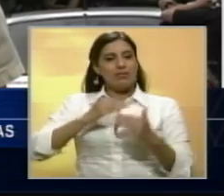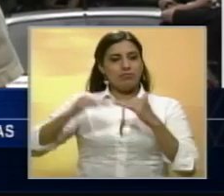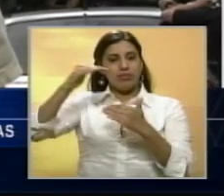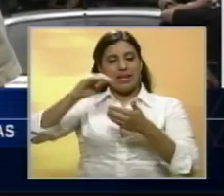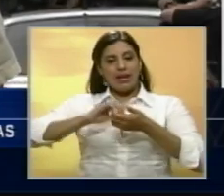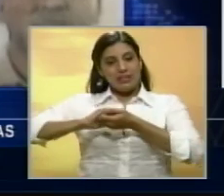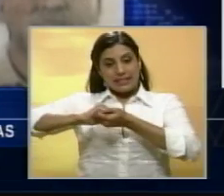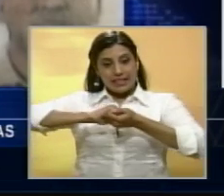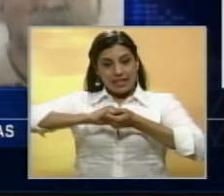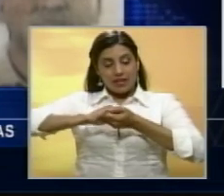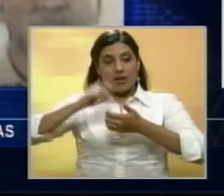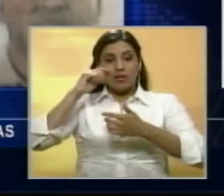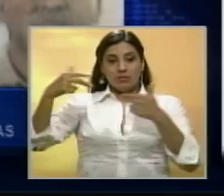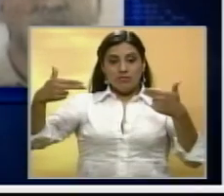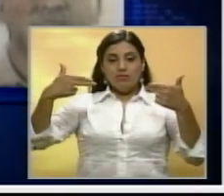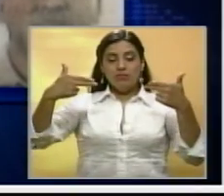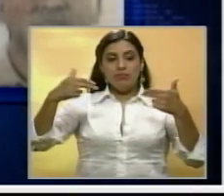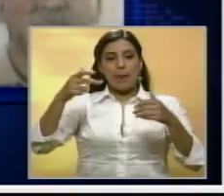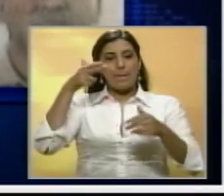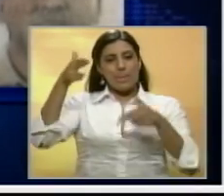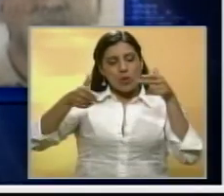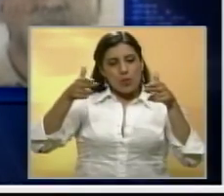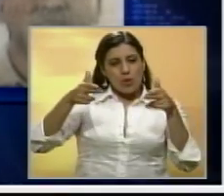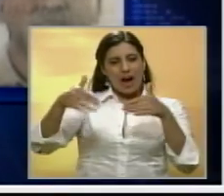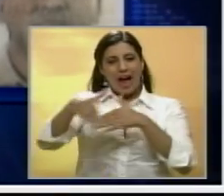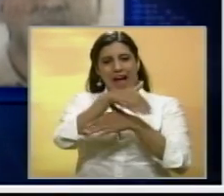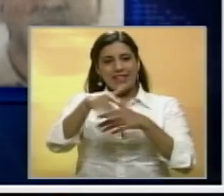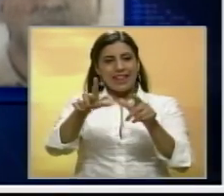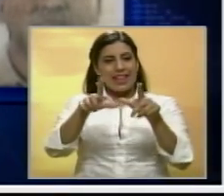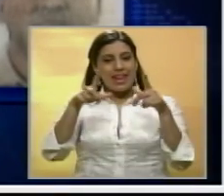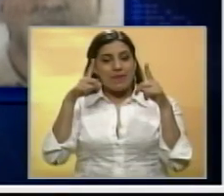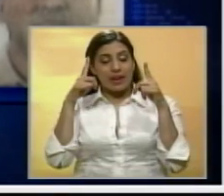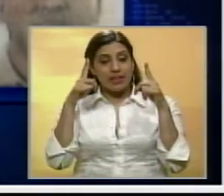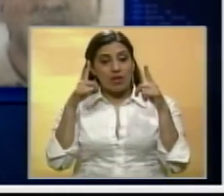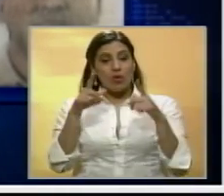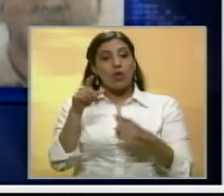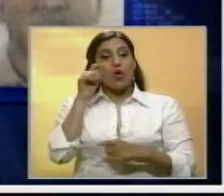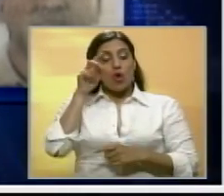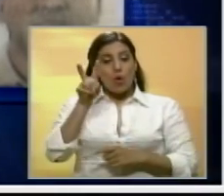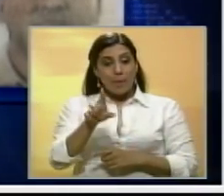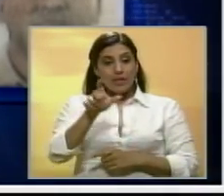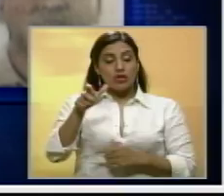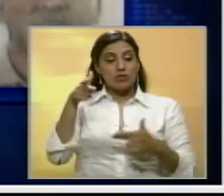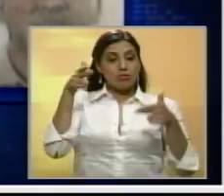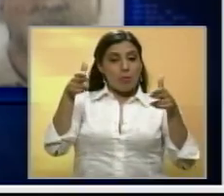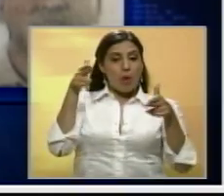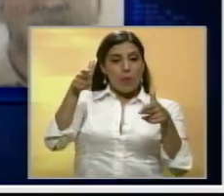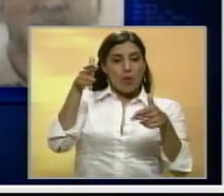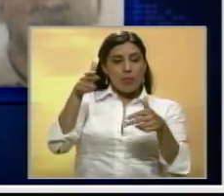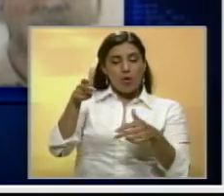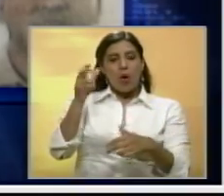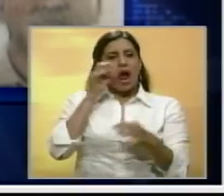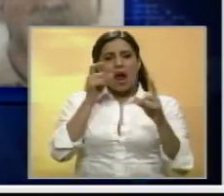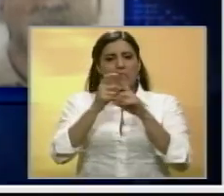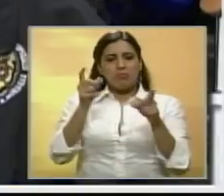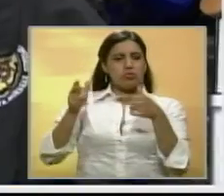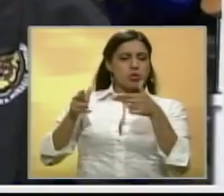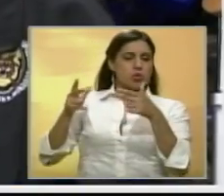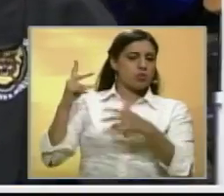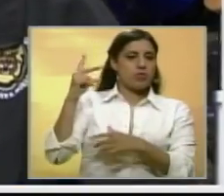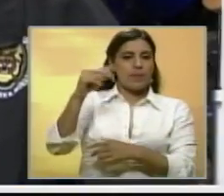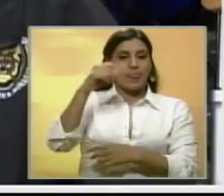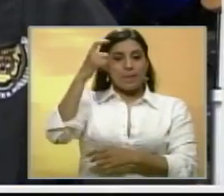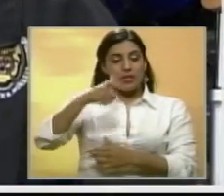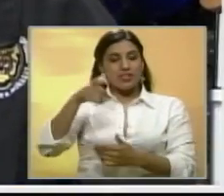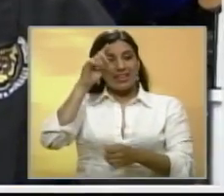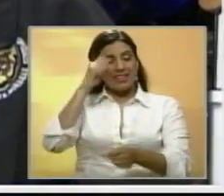funcionario del CENIAT, cuando fue interceptado por pistoleros en la avenida Libertador. Estos hombres armados le dispararon sin mediar palabras. La